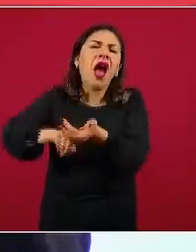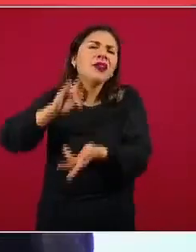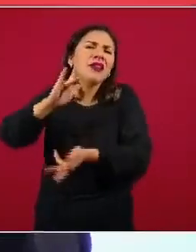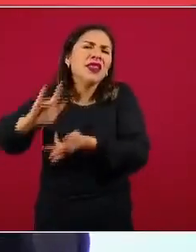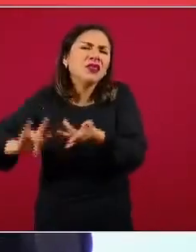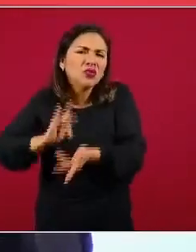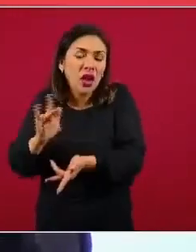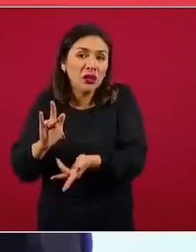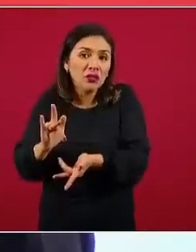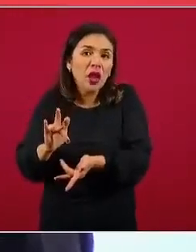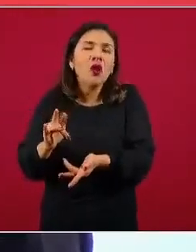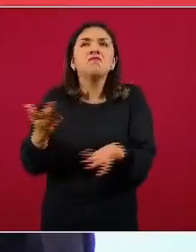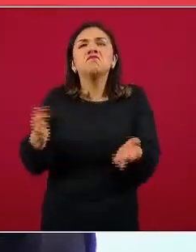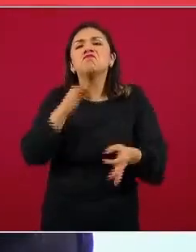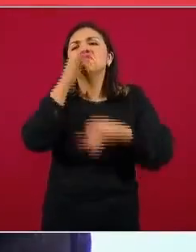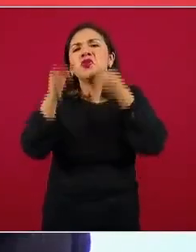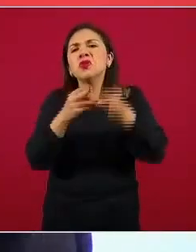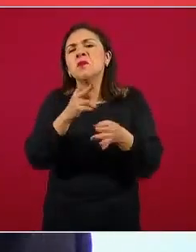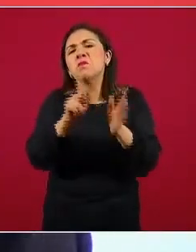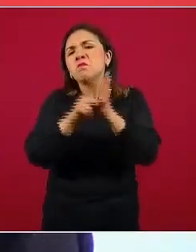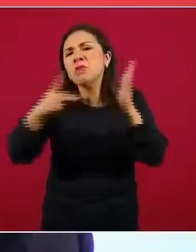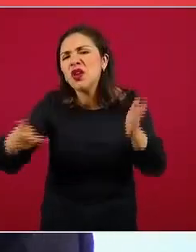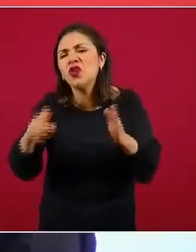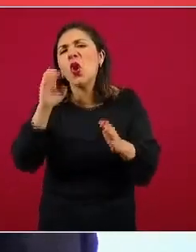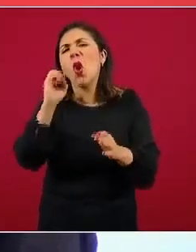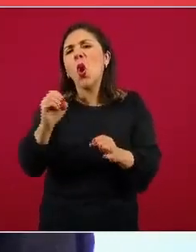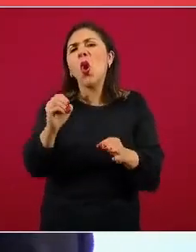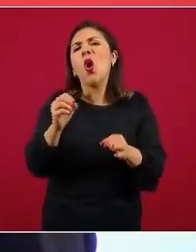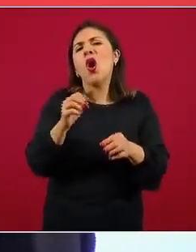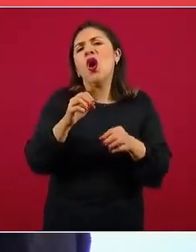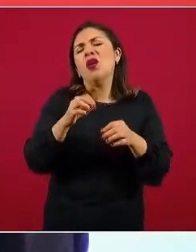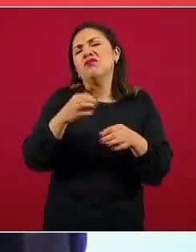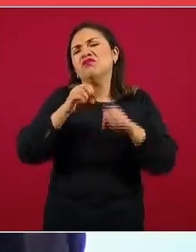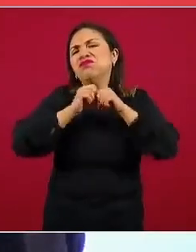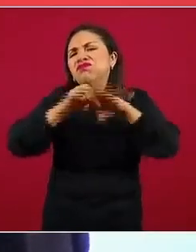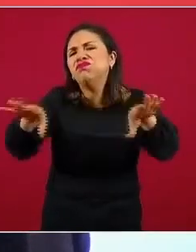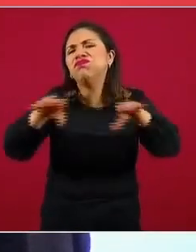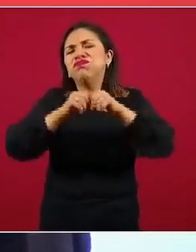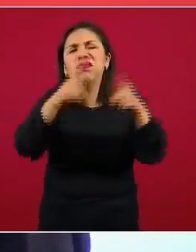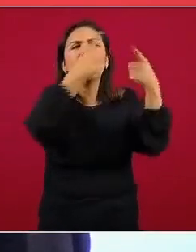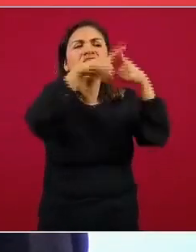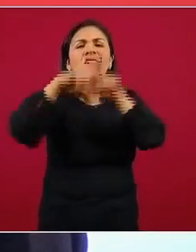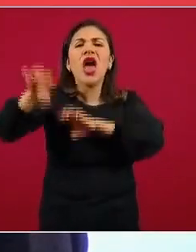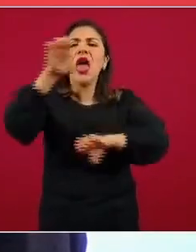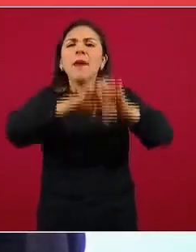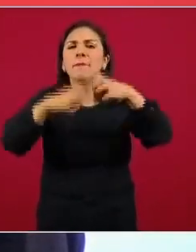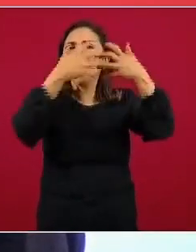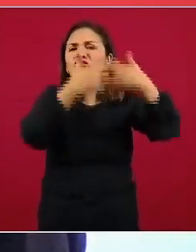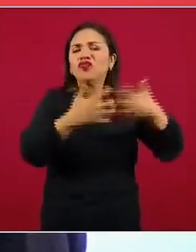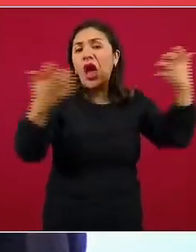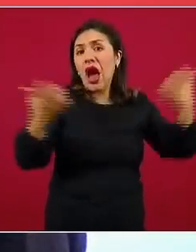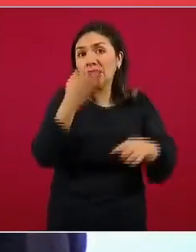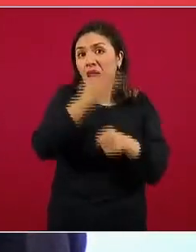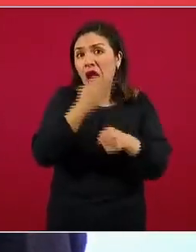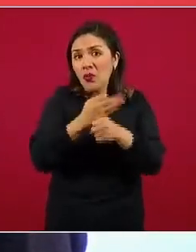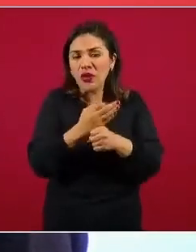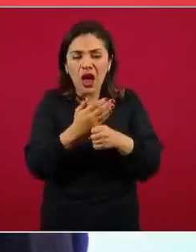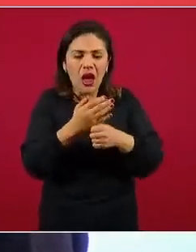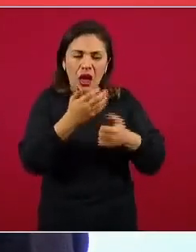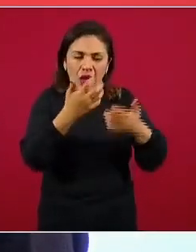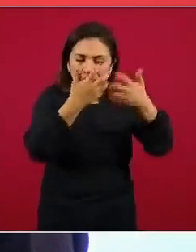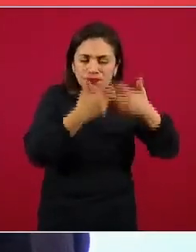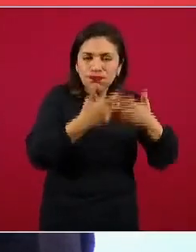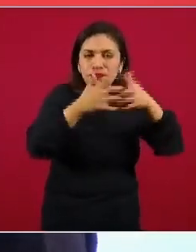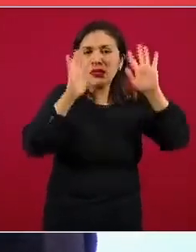sociales, notas de prensa o algunos comunicados que las diferentes farmacéuticas que están en este momento produciendo la vacuna pues